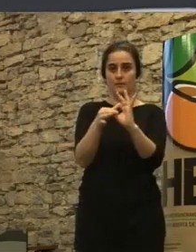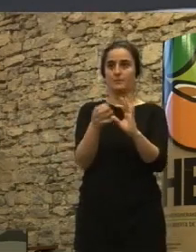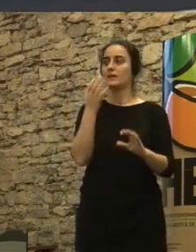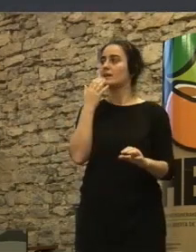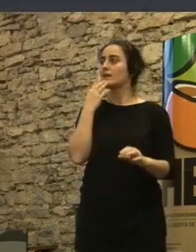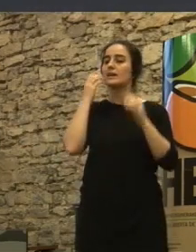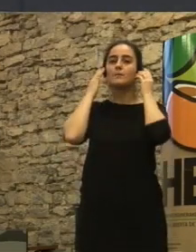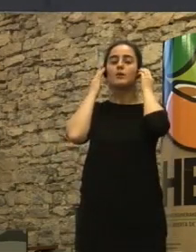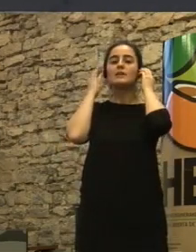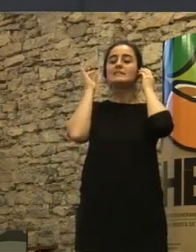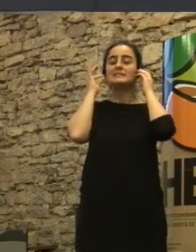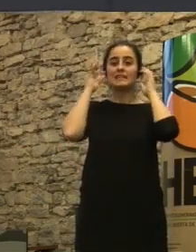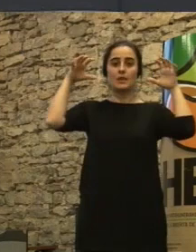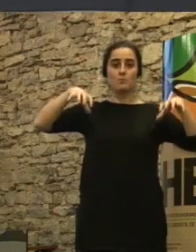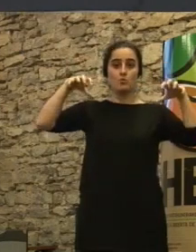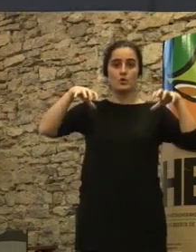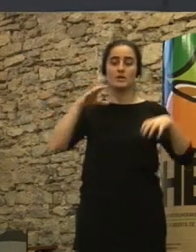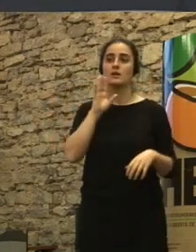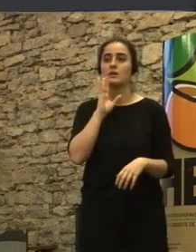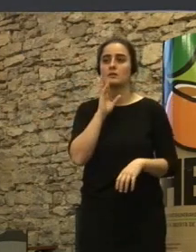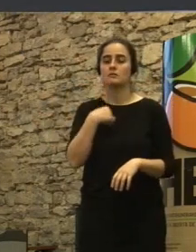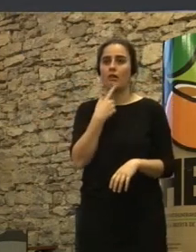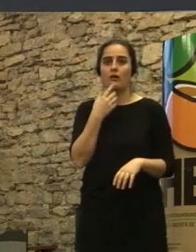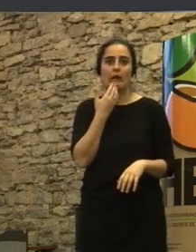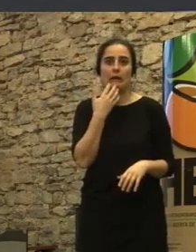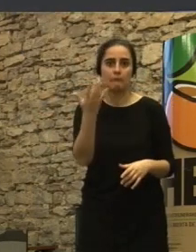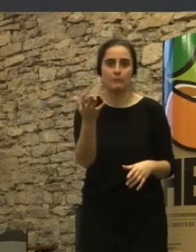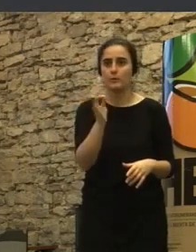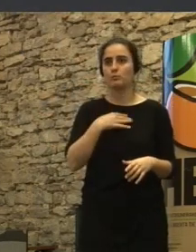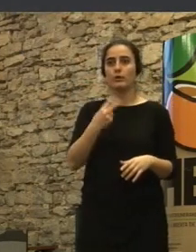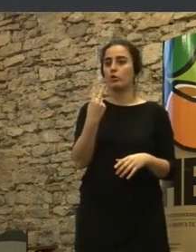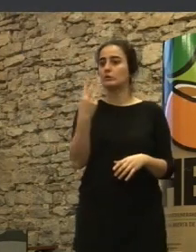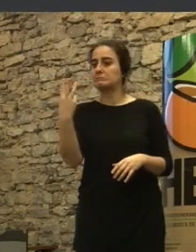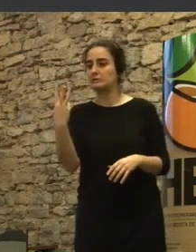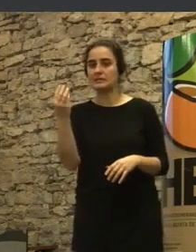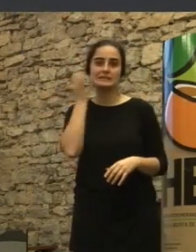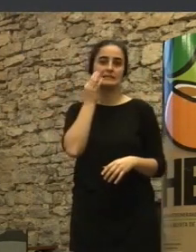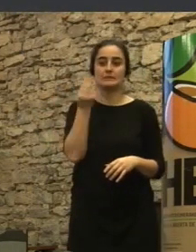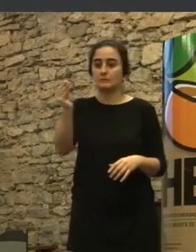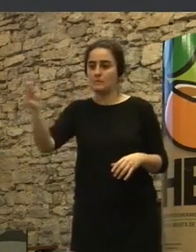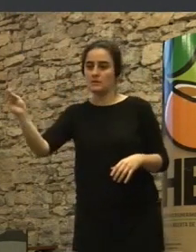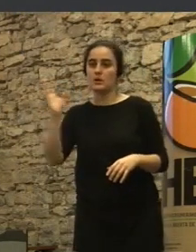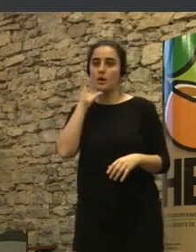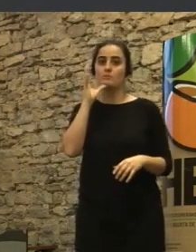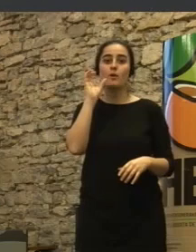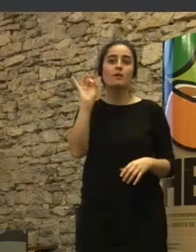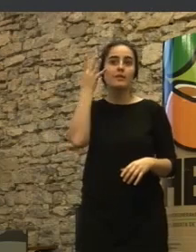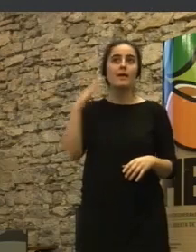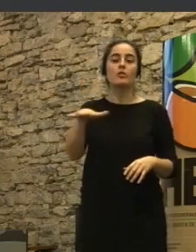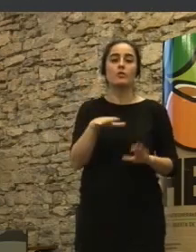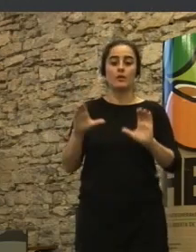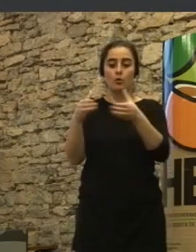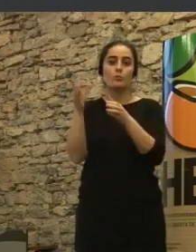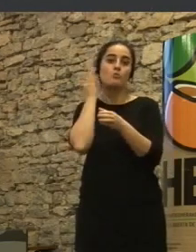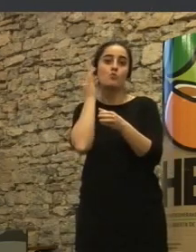de Múnich, yo te menciono ella, pero podrían ser perfectamente otras dos o tres, porque la cosa nació como un equipo de mujeres y